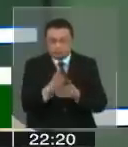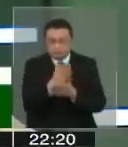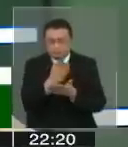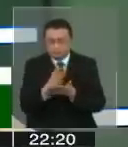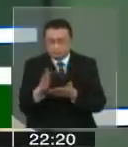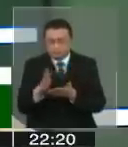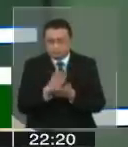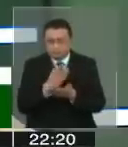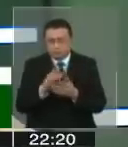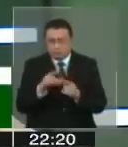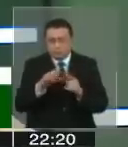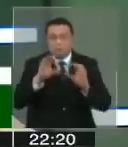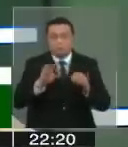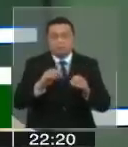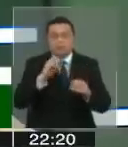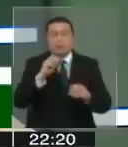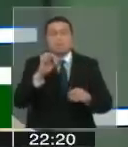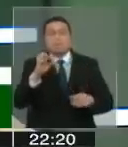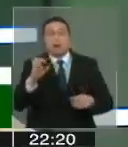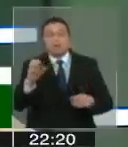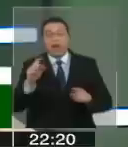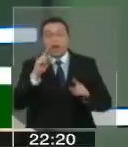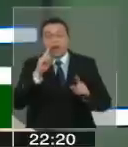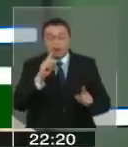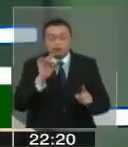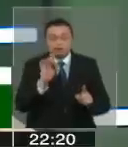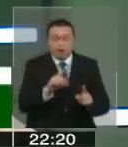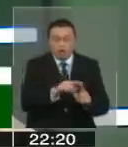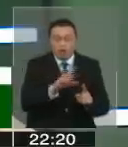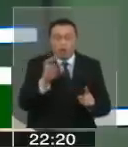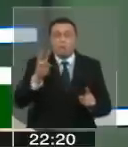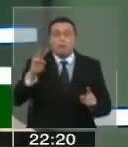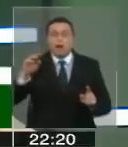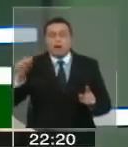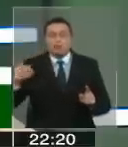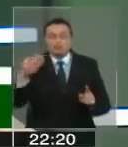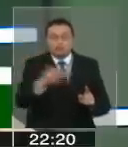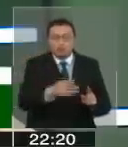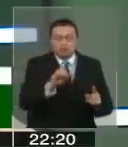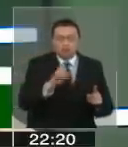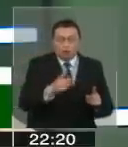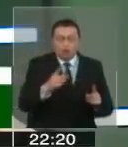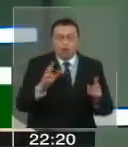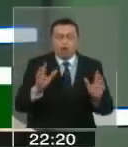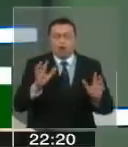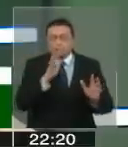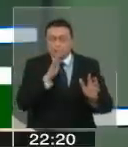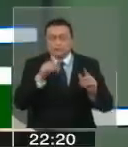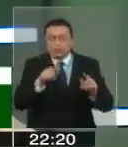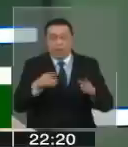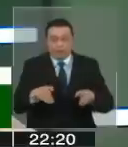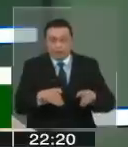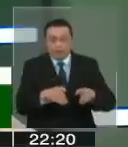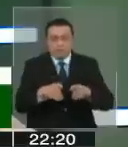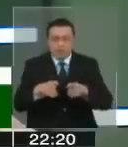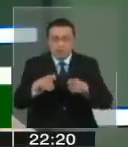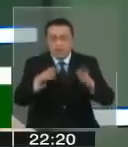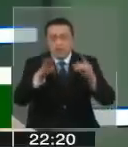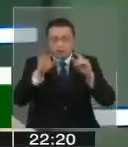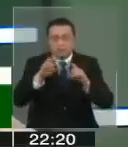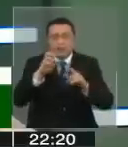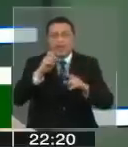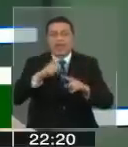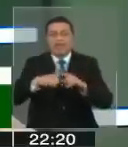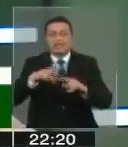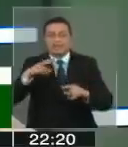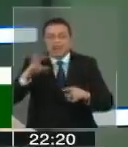están presentes los alelos de la madre y del padre, o si están solo los del padre. Y de ahí hay un camino que recorrer con varios